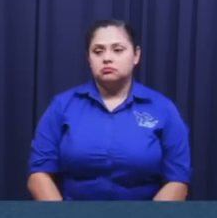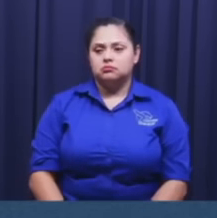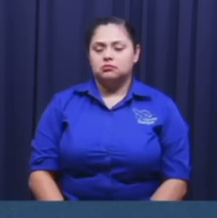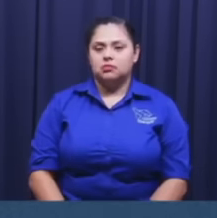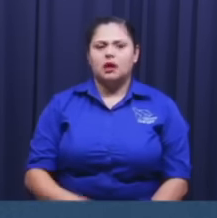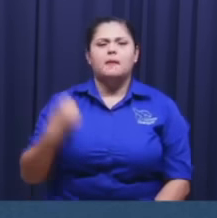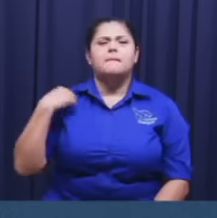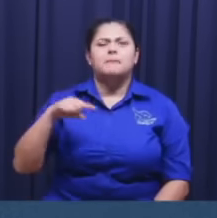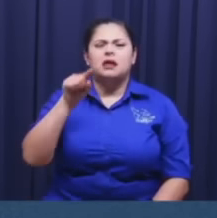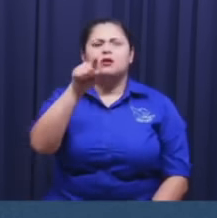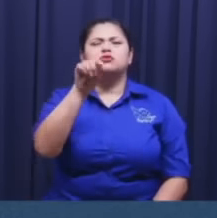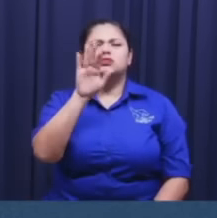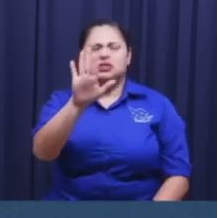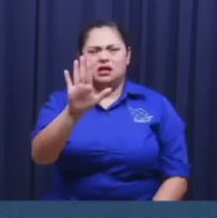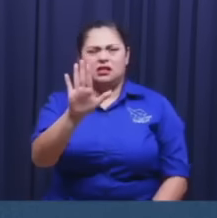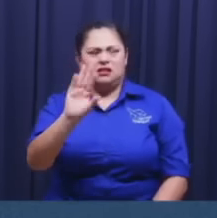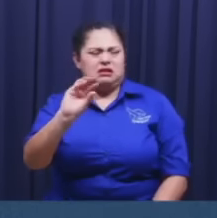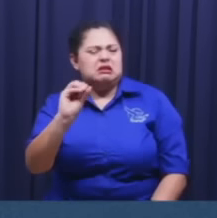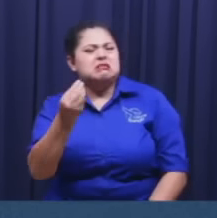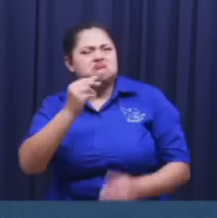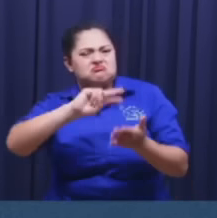¿Qué? ¿Para usted qué es